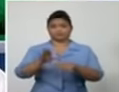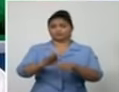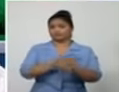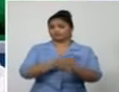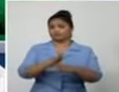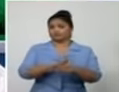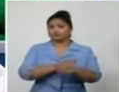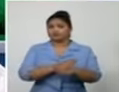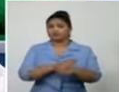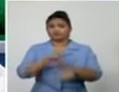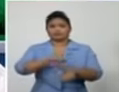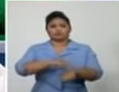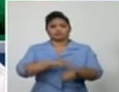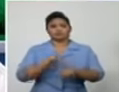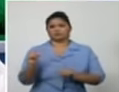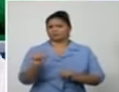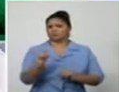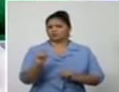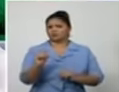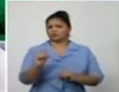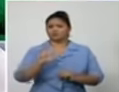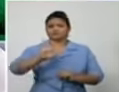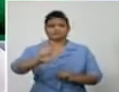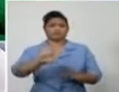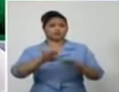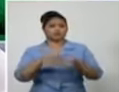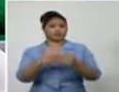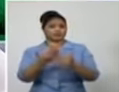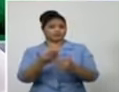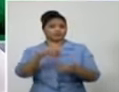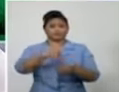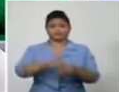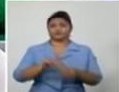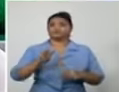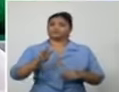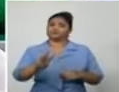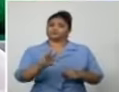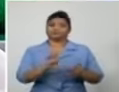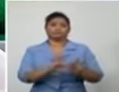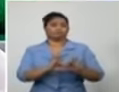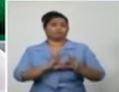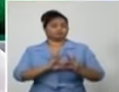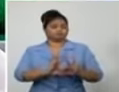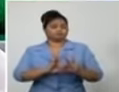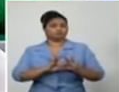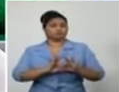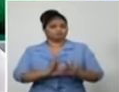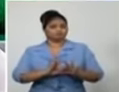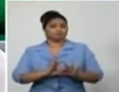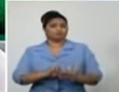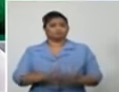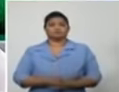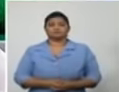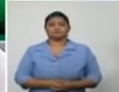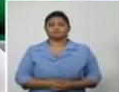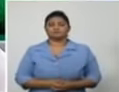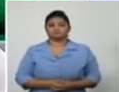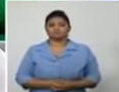no prolongada en el hospital, 5 días, 3 de ellos en terapia intensiva, y por las complicaciones que